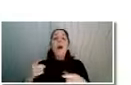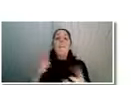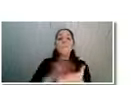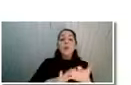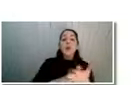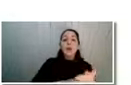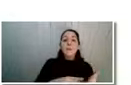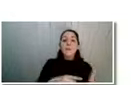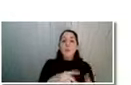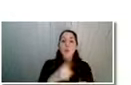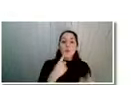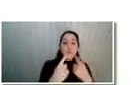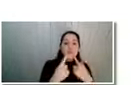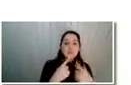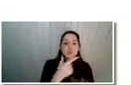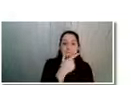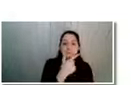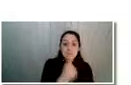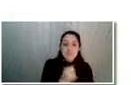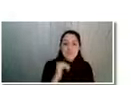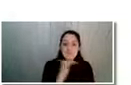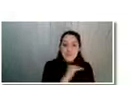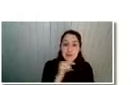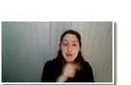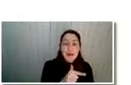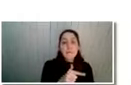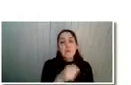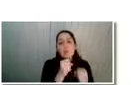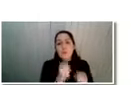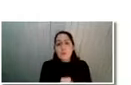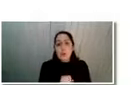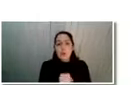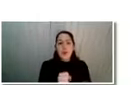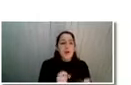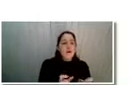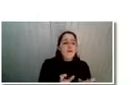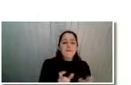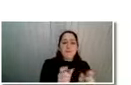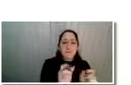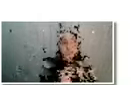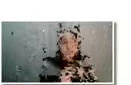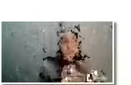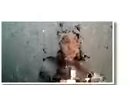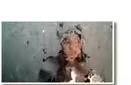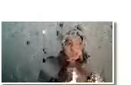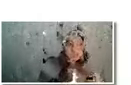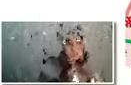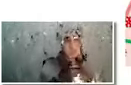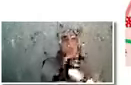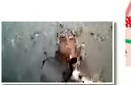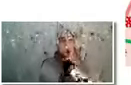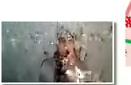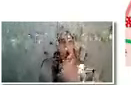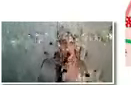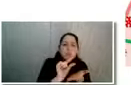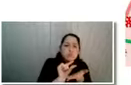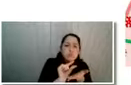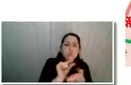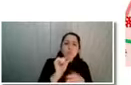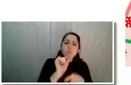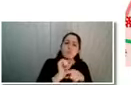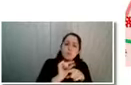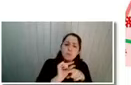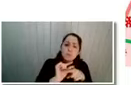puede estar degradada sus proteínas, en fin, entonces es menos certero. Y por otro lado,